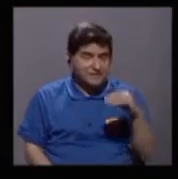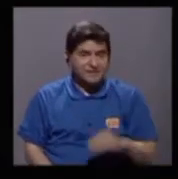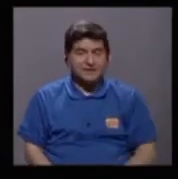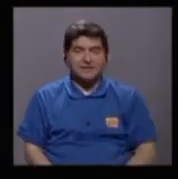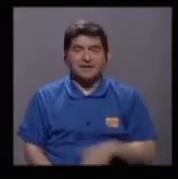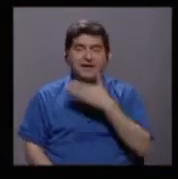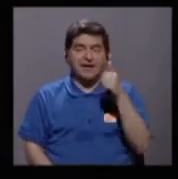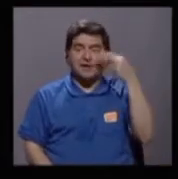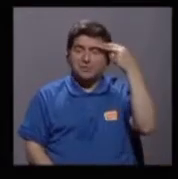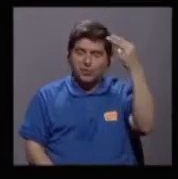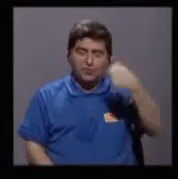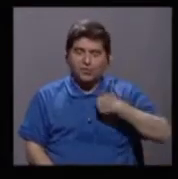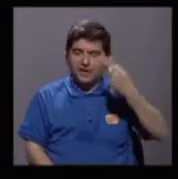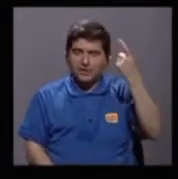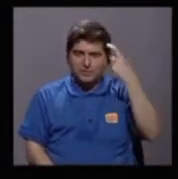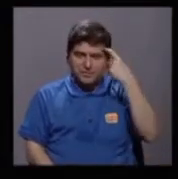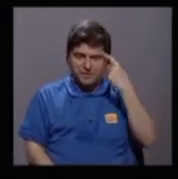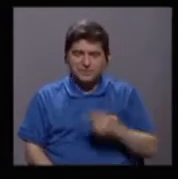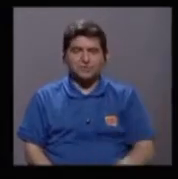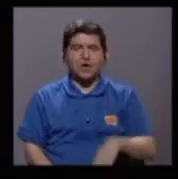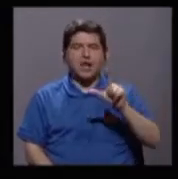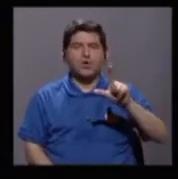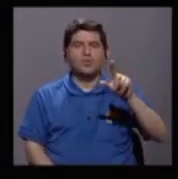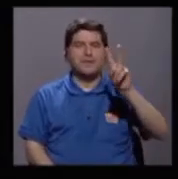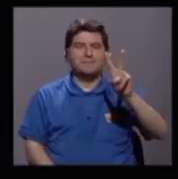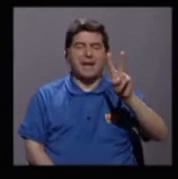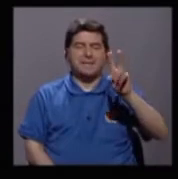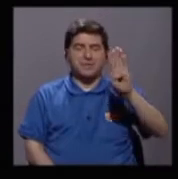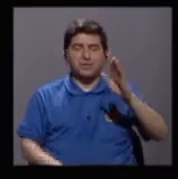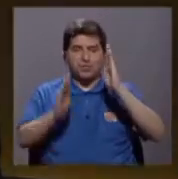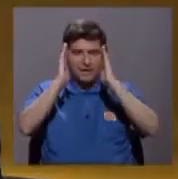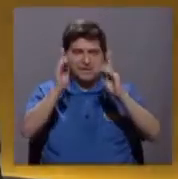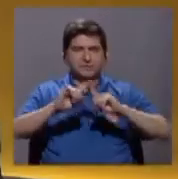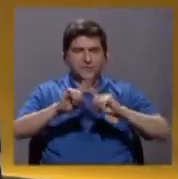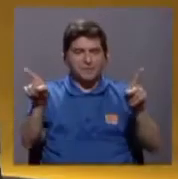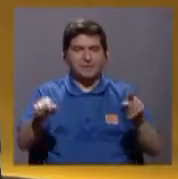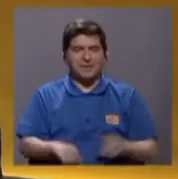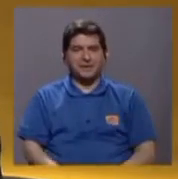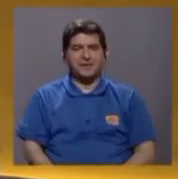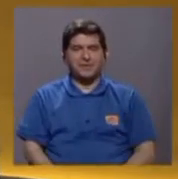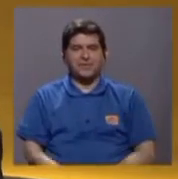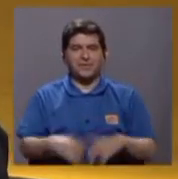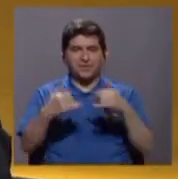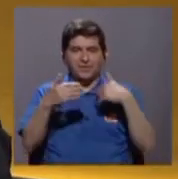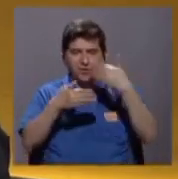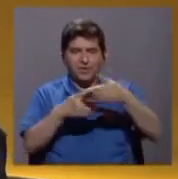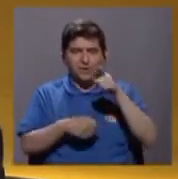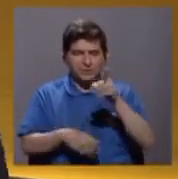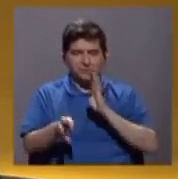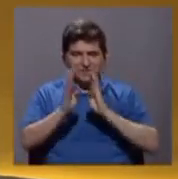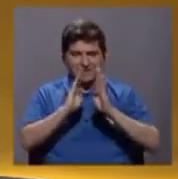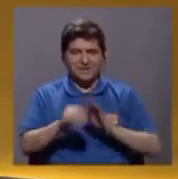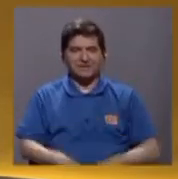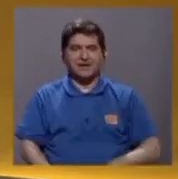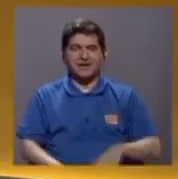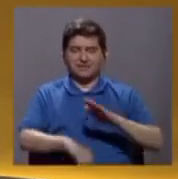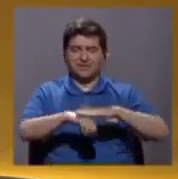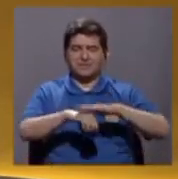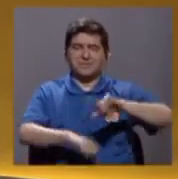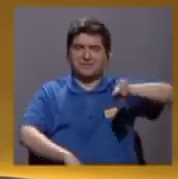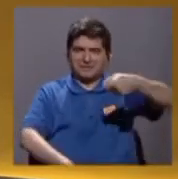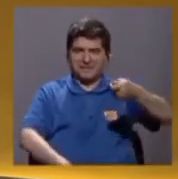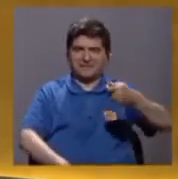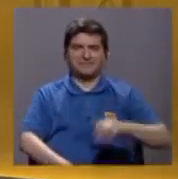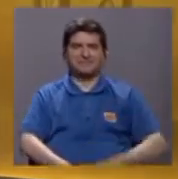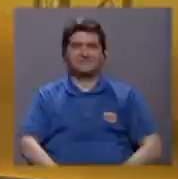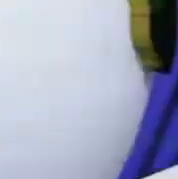el mejor homenaje, pienso yo, a Beethoven es escucharlo, pero los escucharemos a ustedes una vez que el canal nos invite a hacerlo.